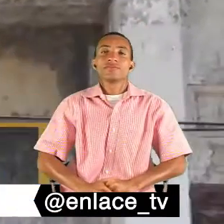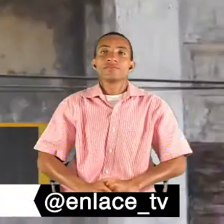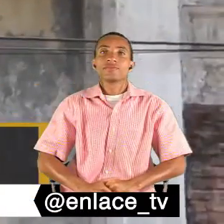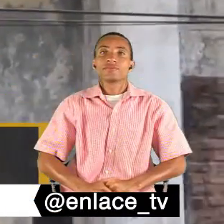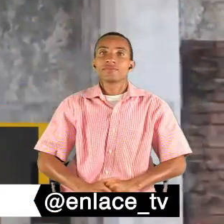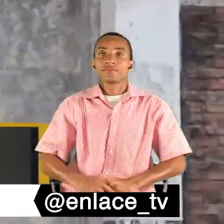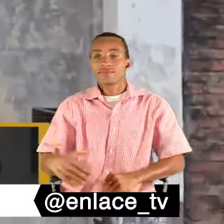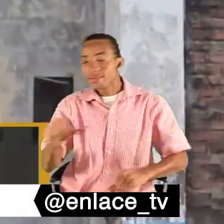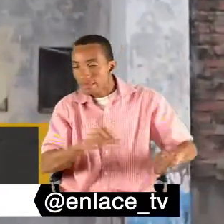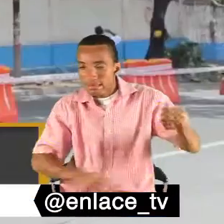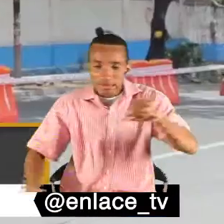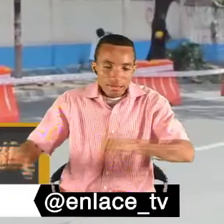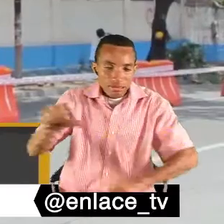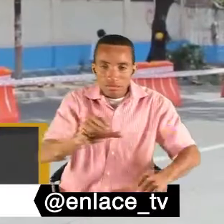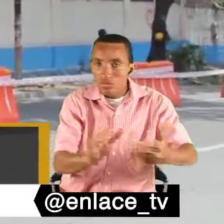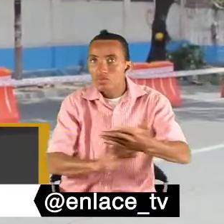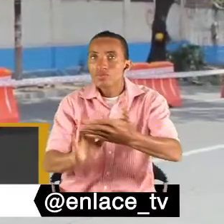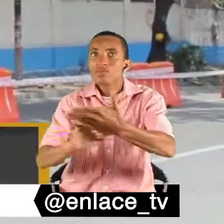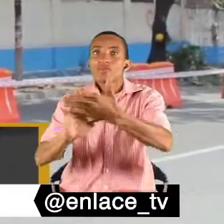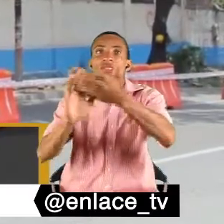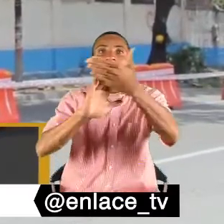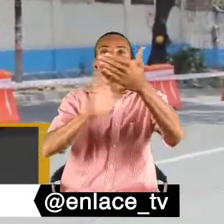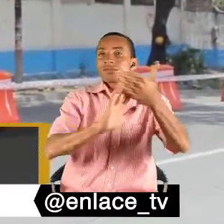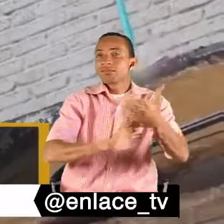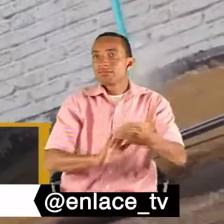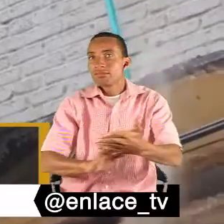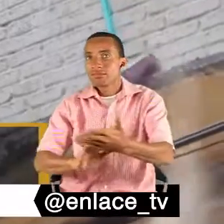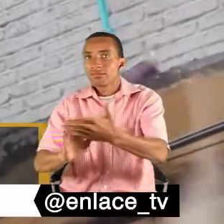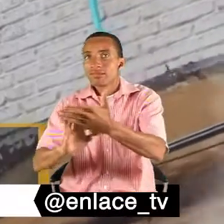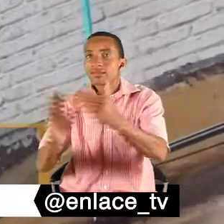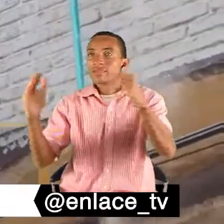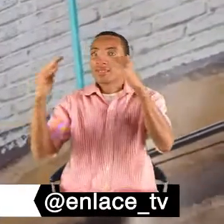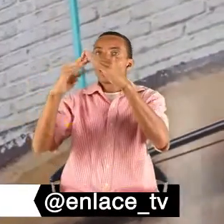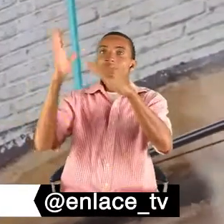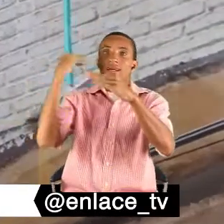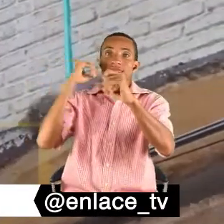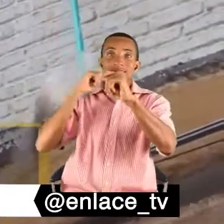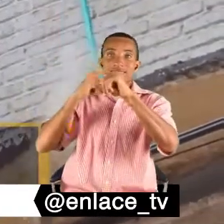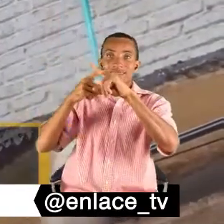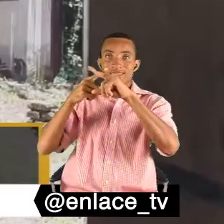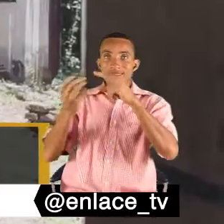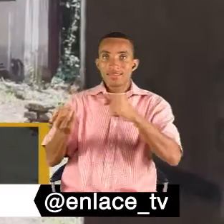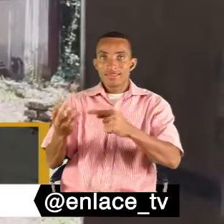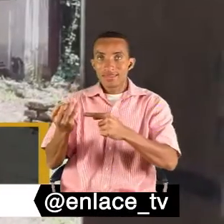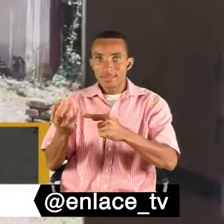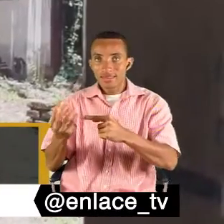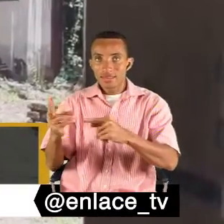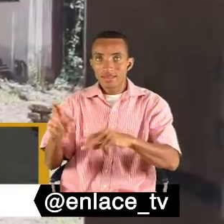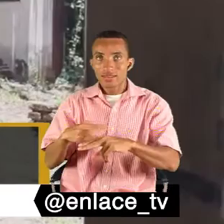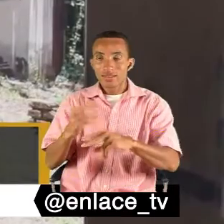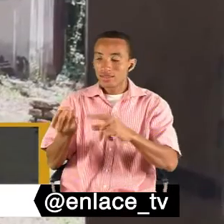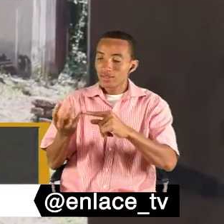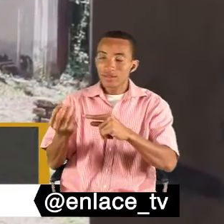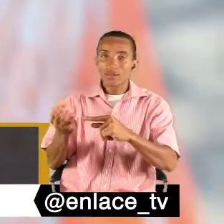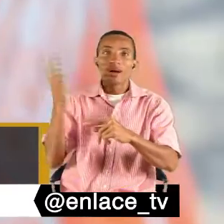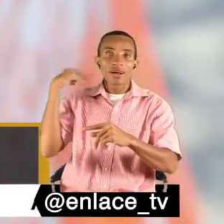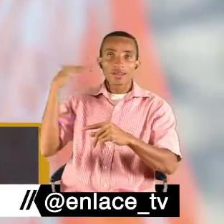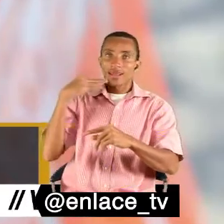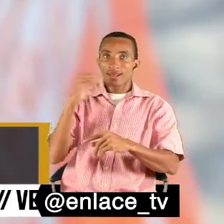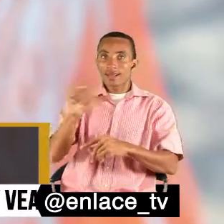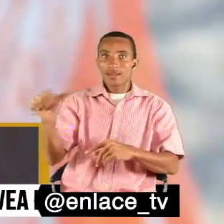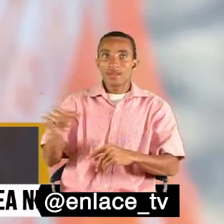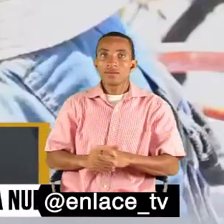Limpieza y algunas reparaciones locativas se están efectuando en las instalaciones de la antigua sede del Colegio Normal de Señoritas. Con herramientas en